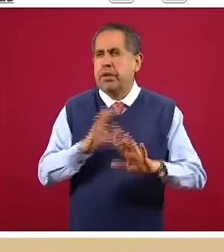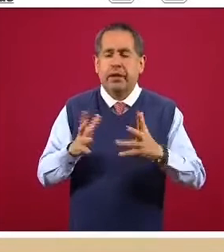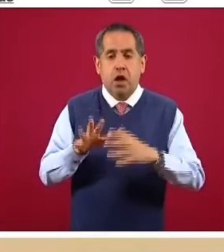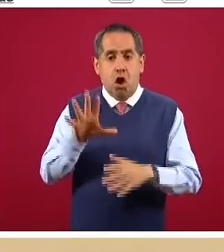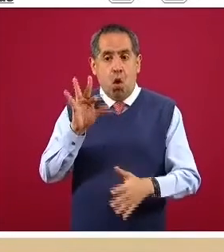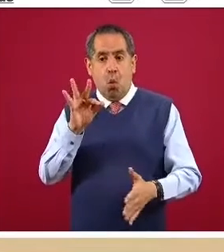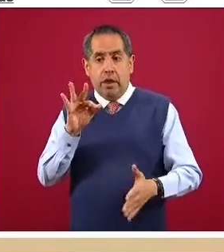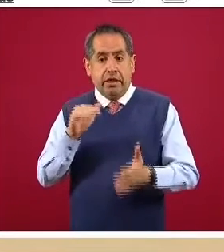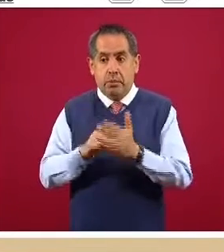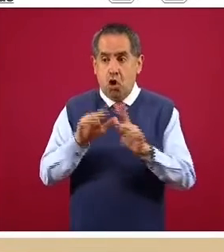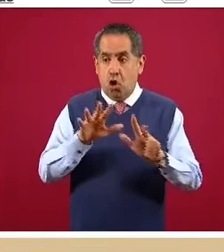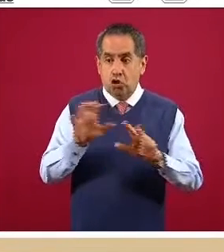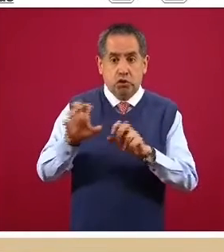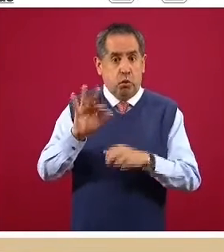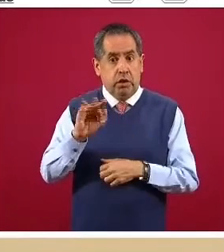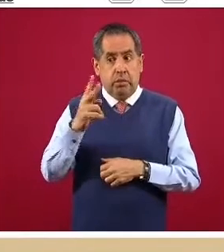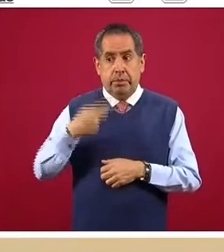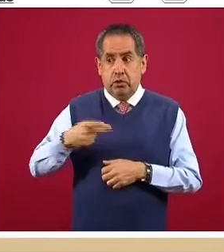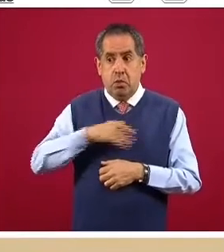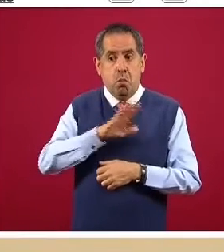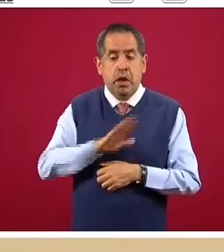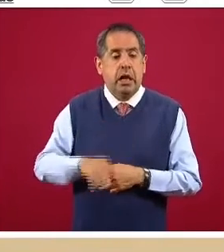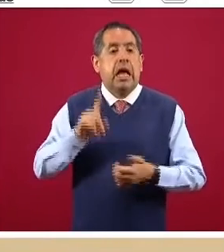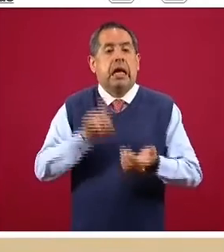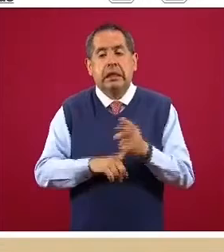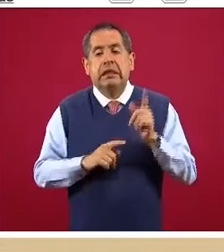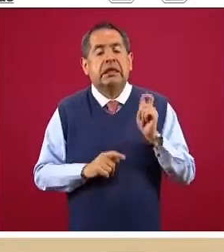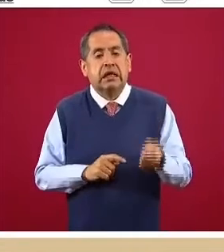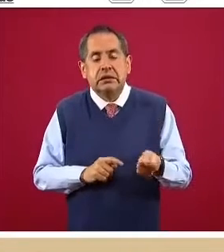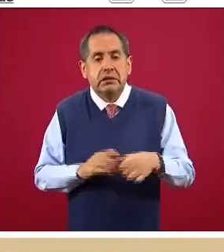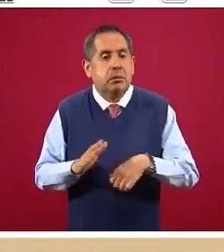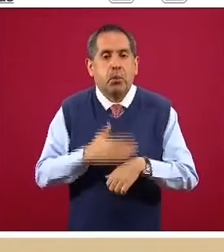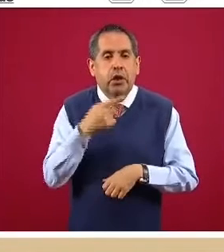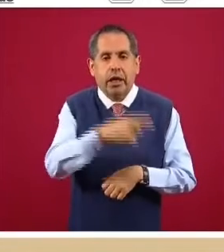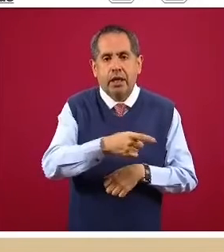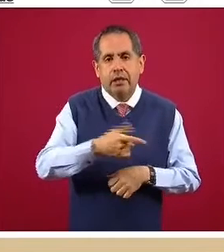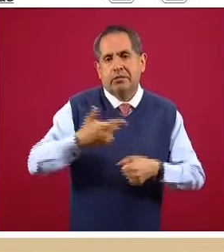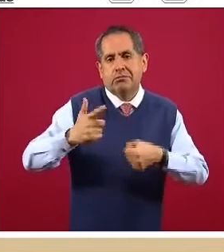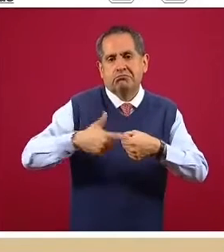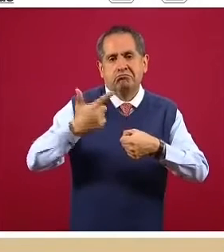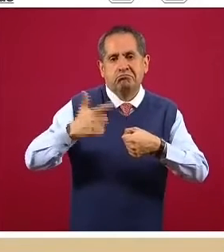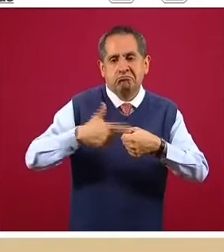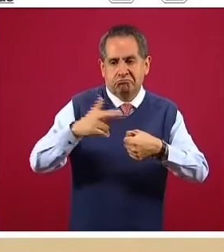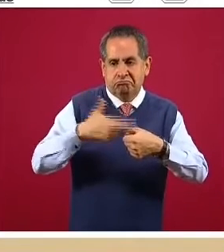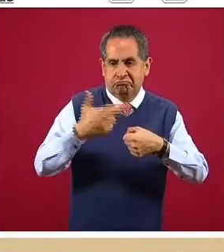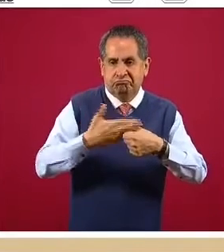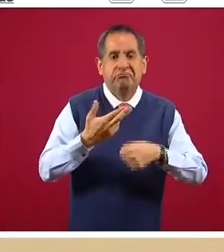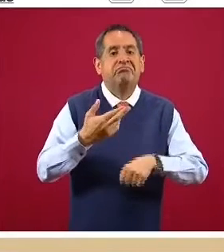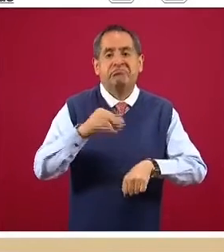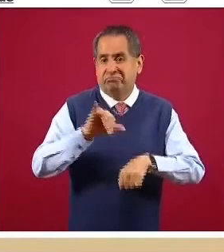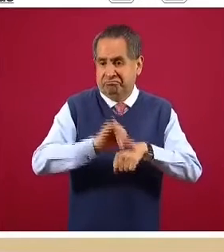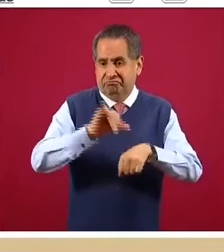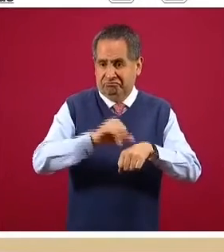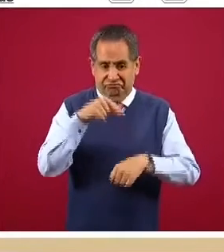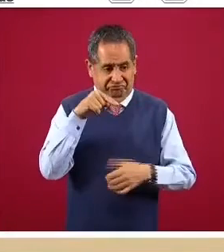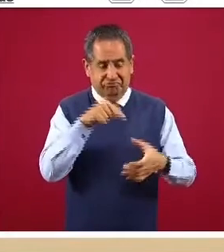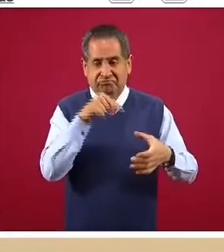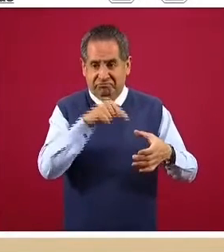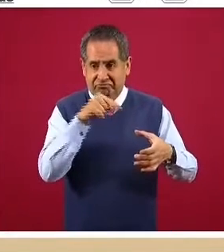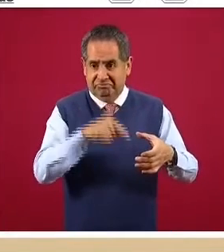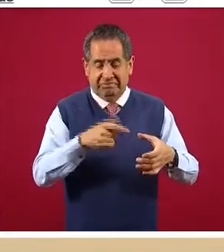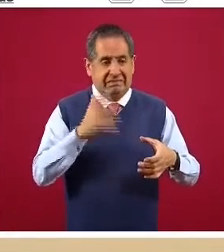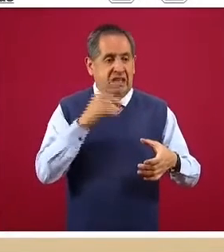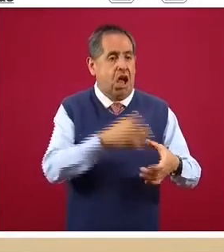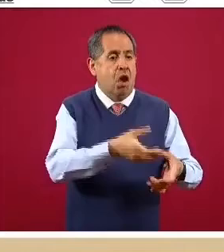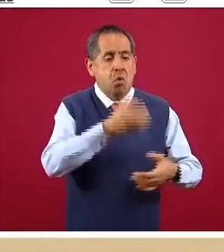de 40,842 muertes, son causa directa de las bebidas azucaradas, ¿no? Ya sea porque las bebidas azucaradas aumentan